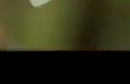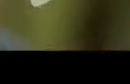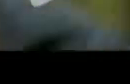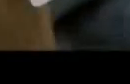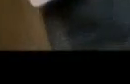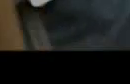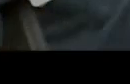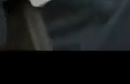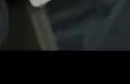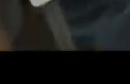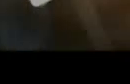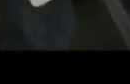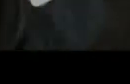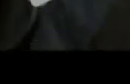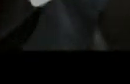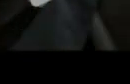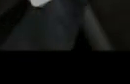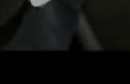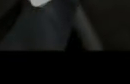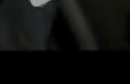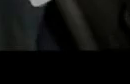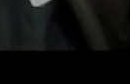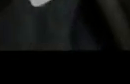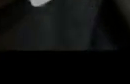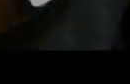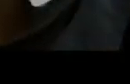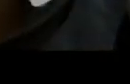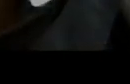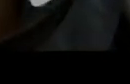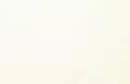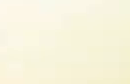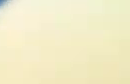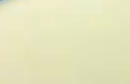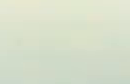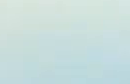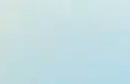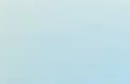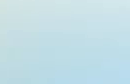Sobreviviente. Hoy, 20 horas.